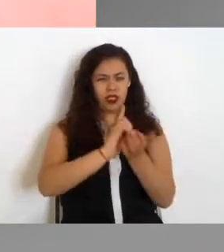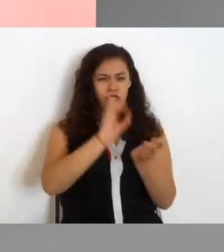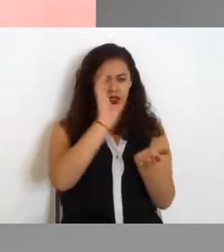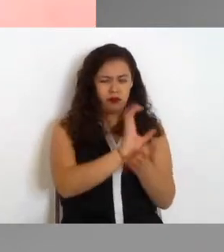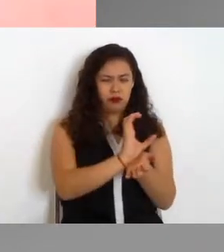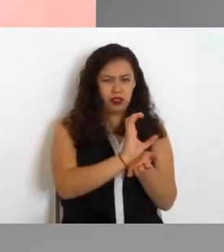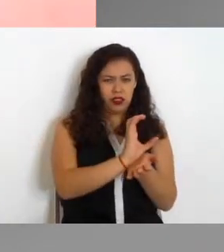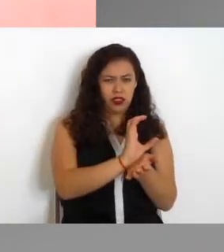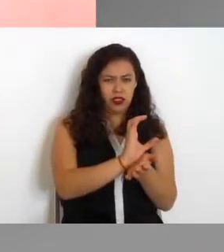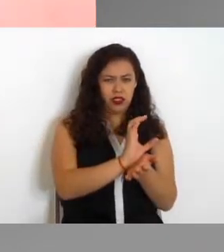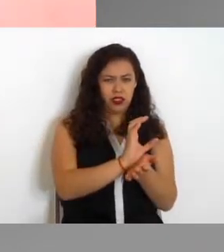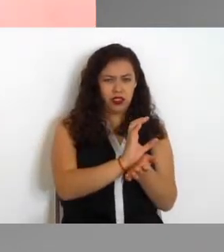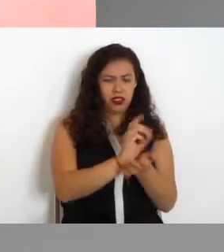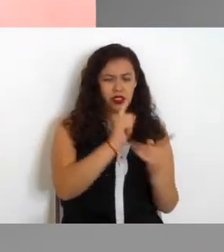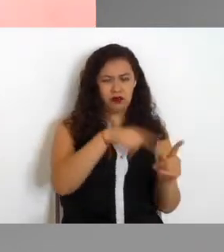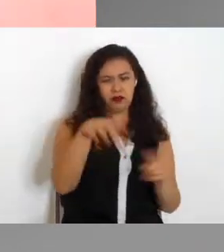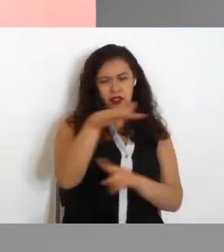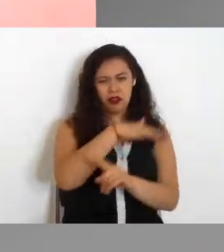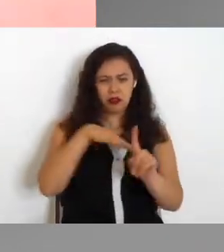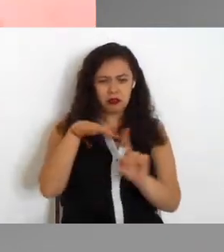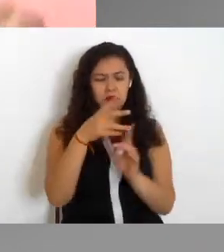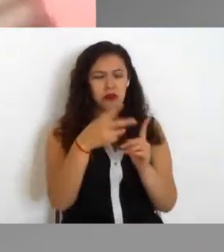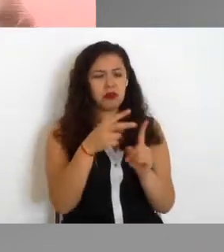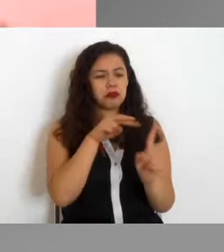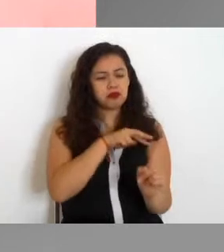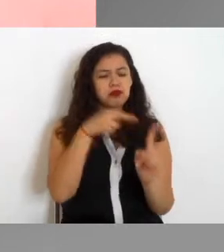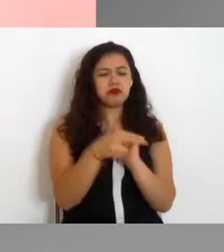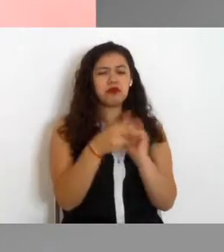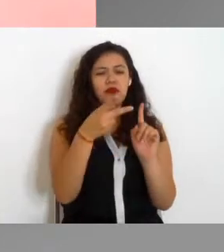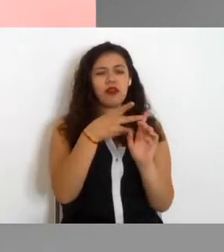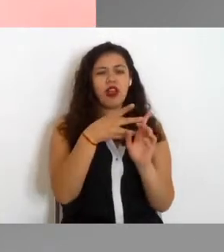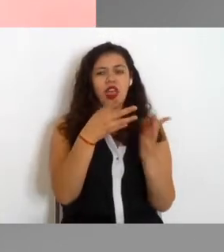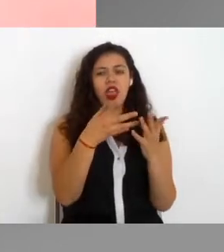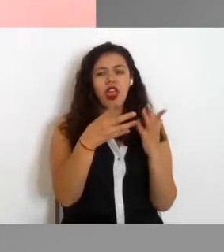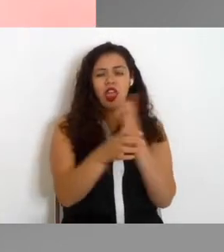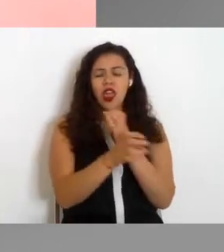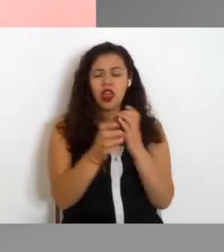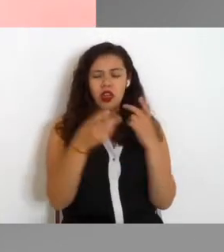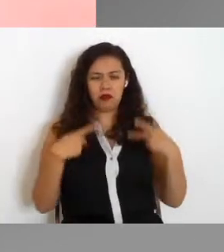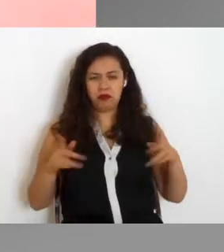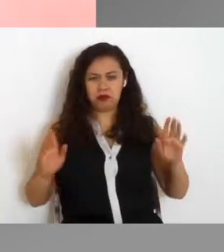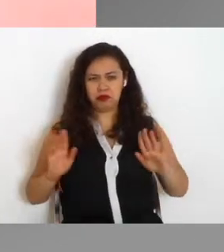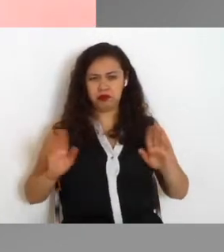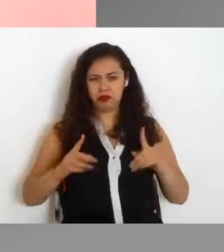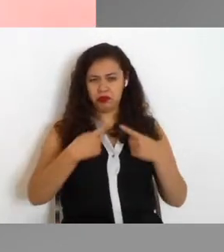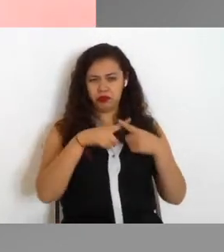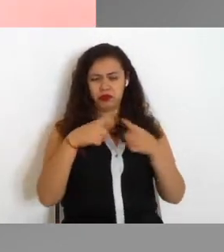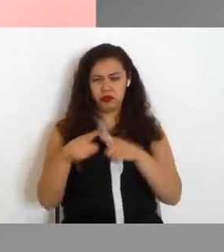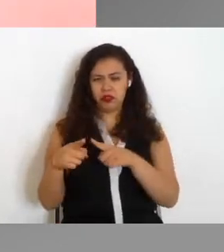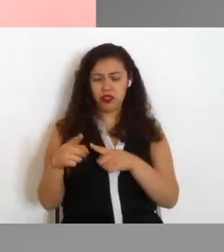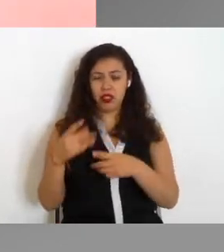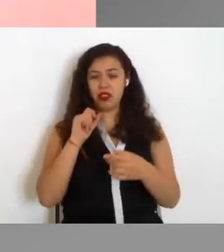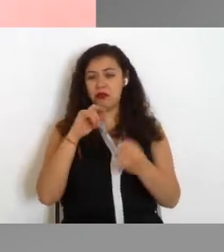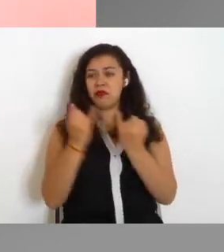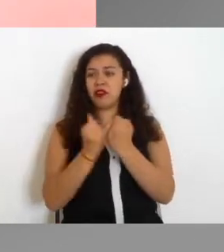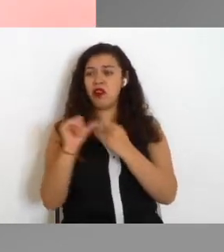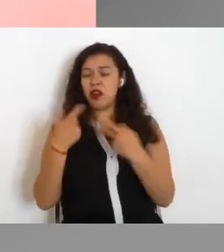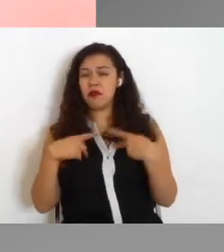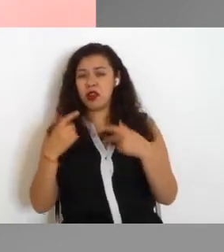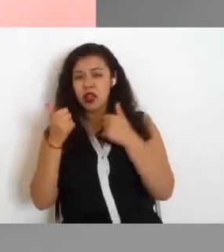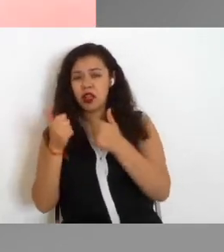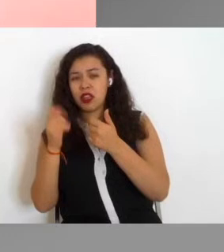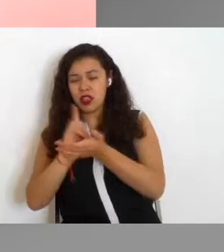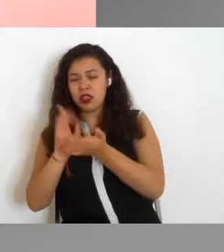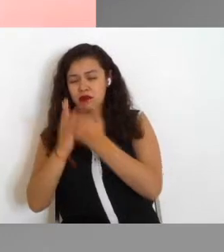en esta perspectiva de diversidad y que harán todo lo que igual que el resto de la población, sin